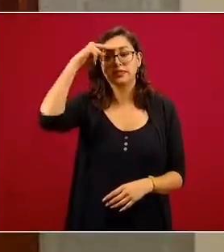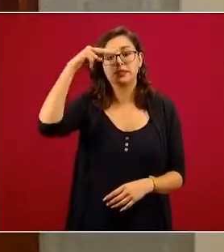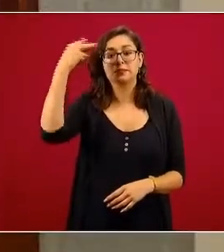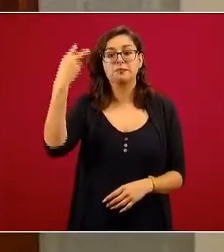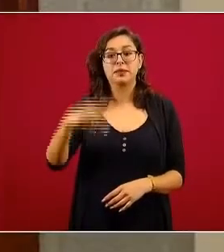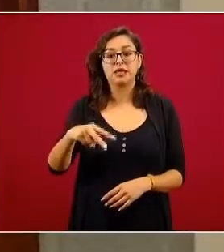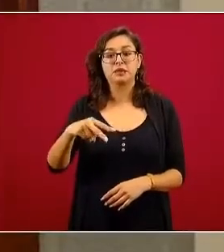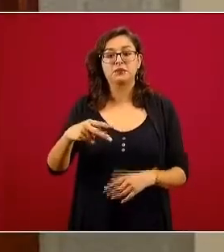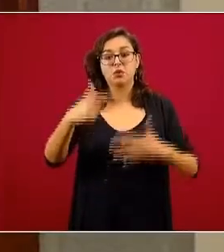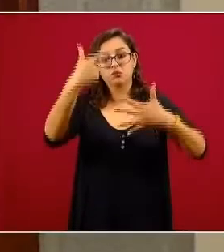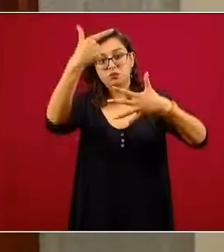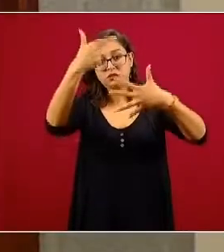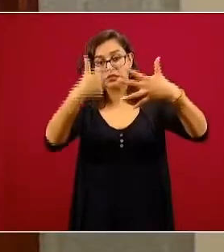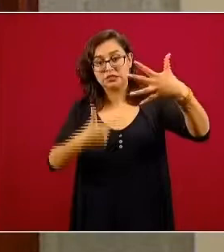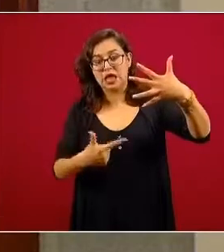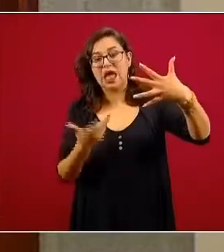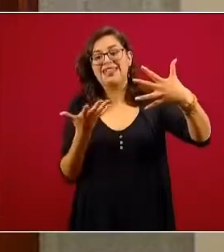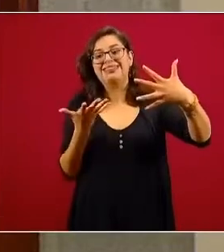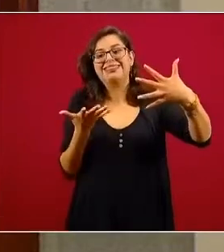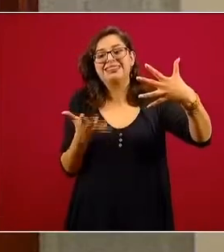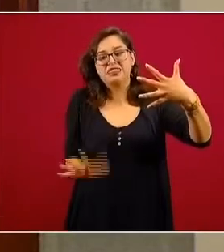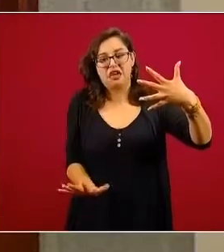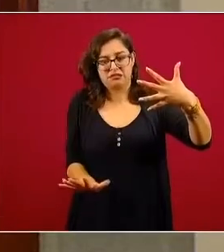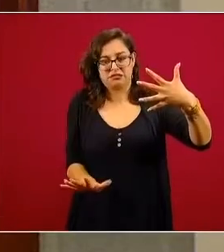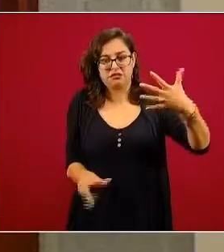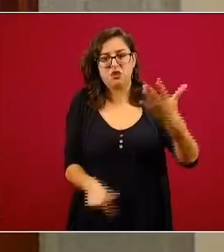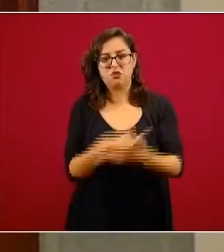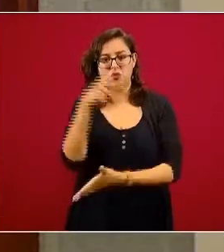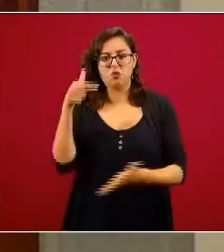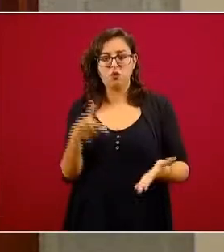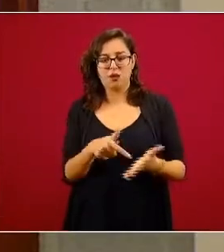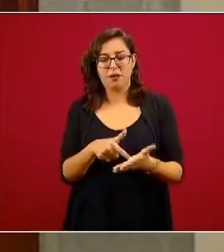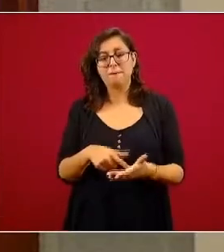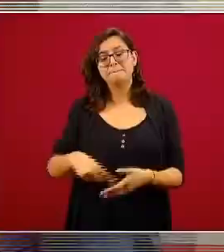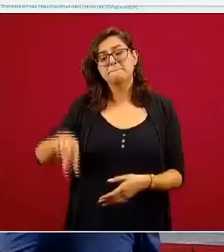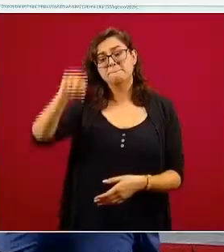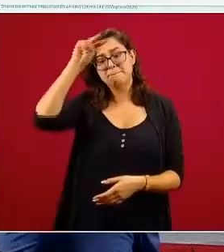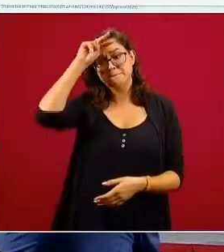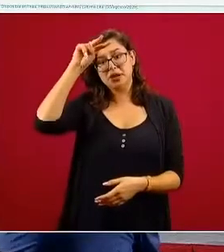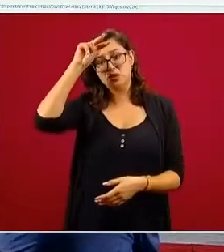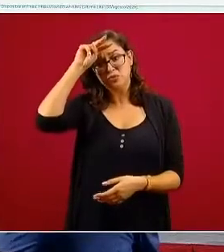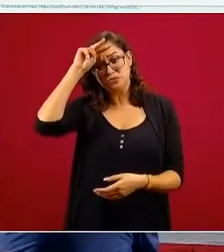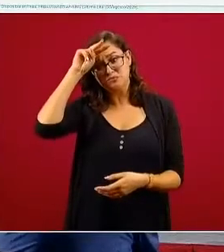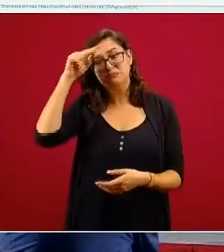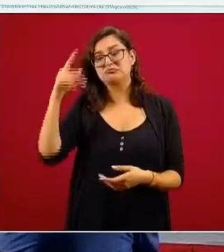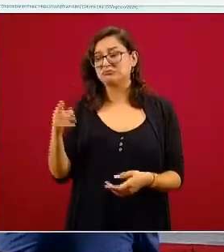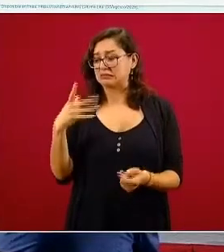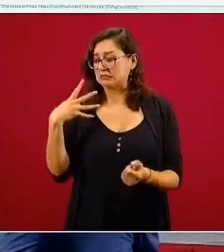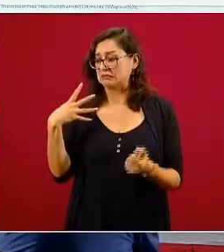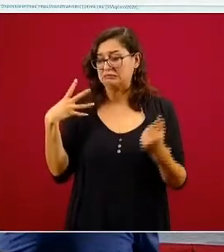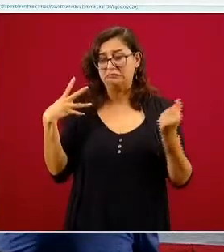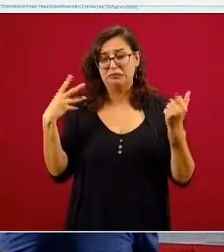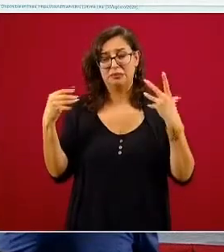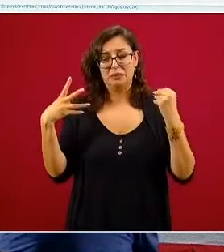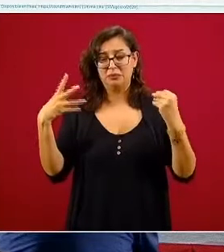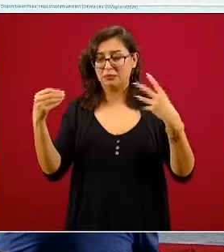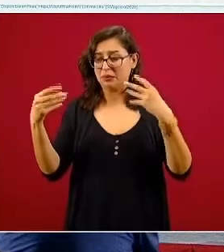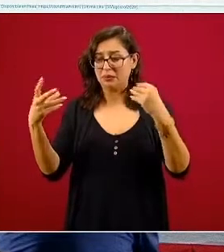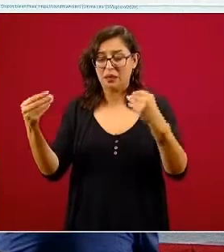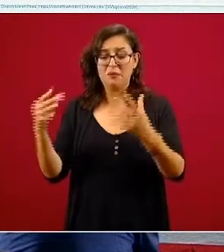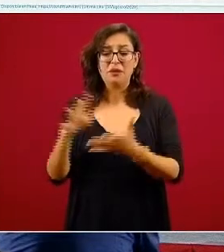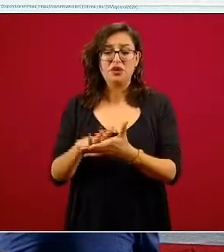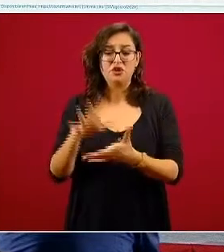el 10º lugar en este ranking, y ya veíamos que Perú, así como ocupa la mayor incidencia por millón de